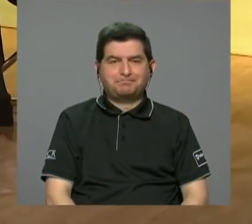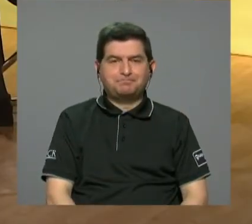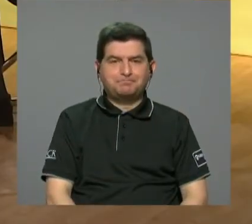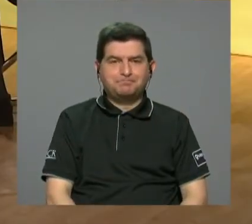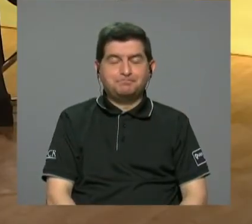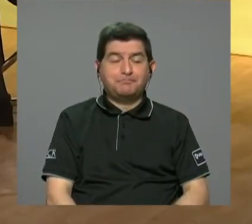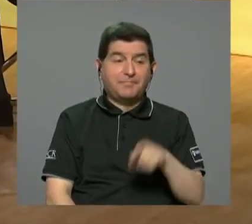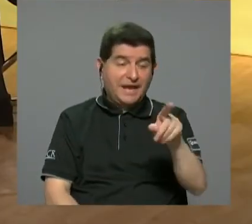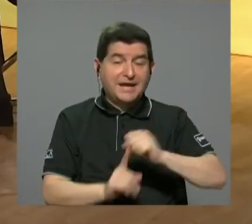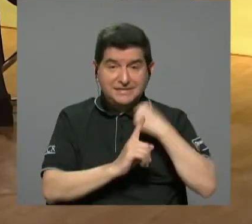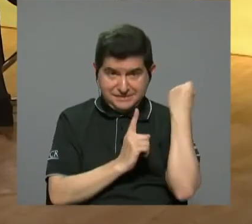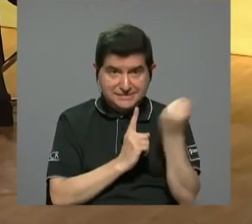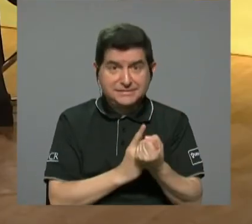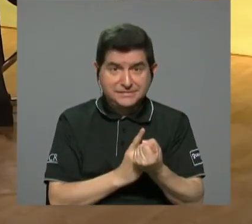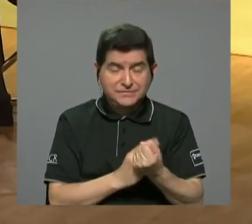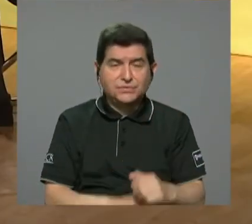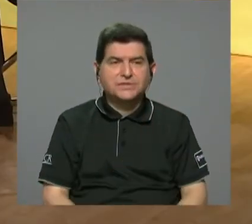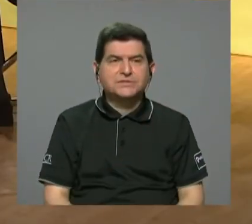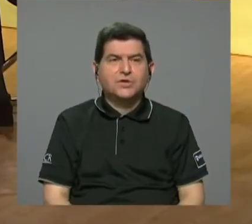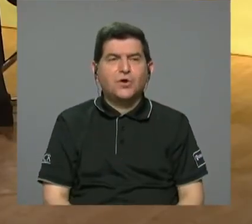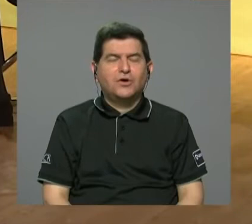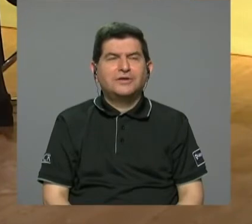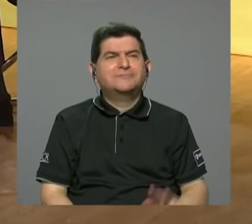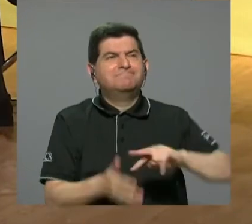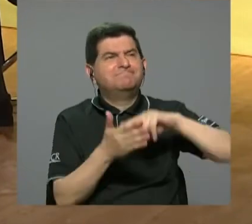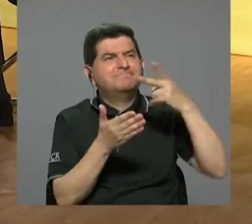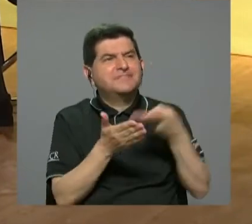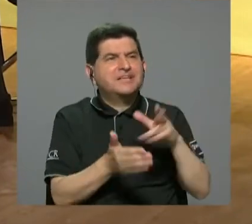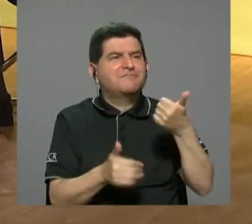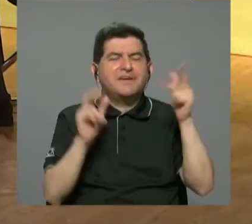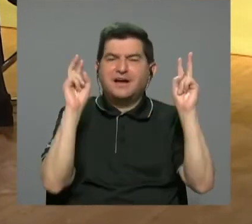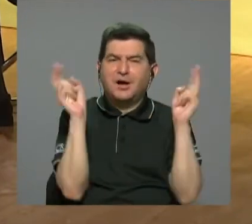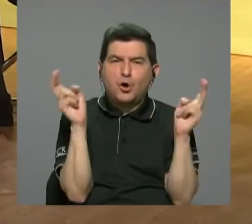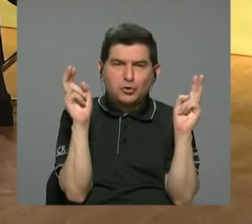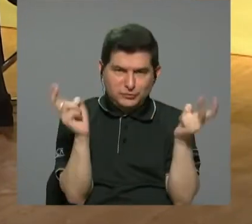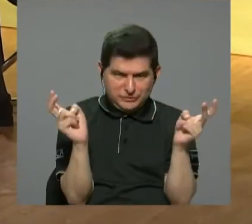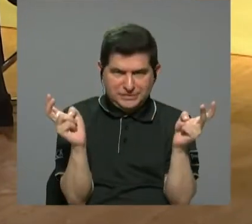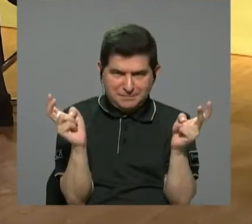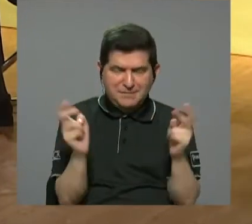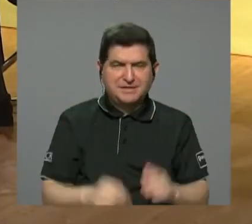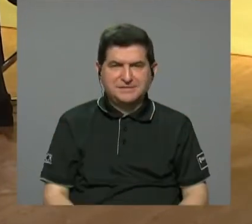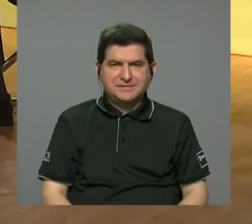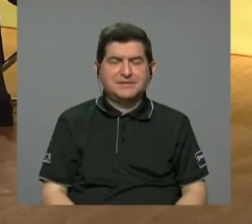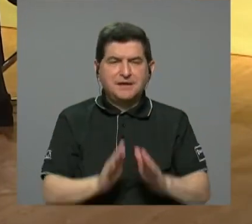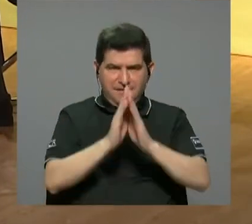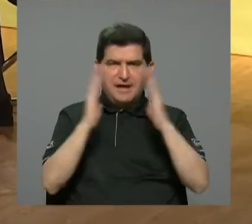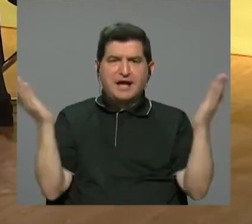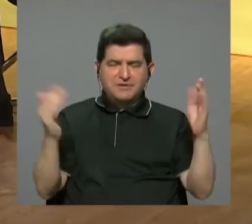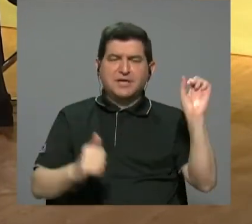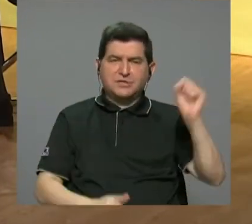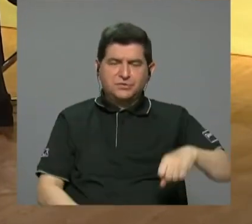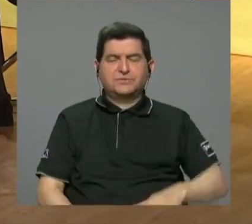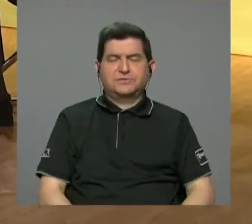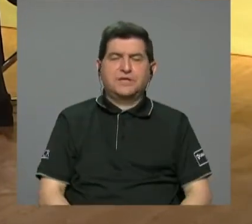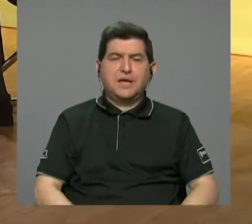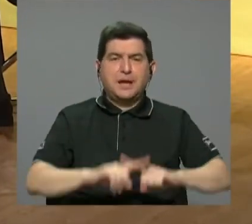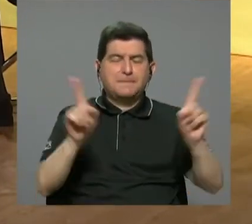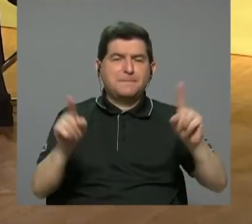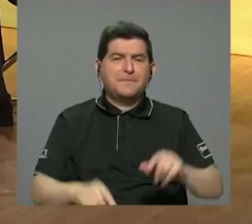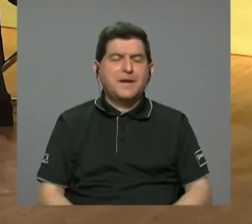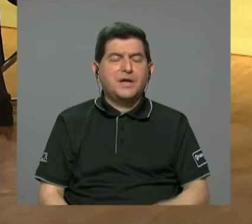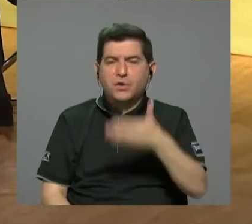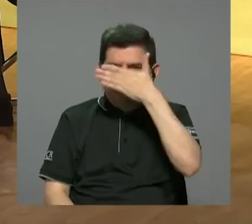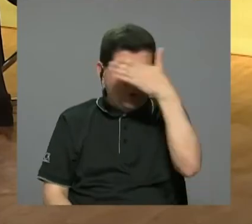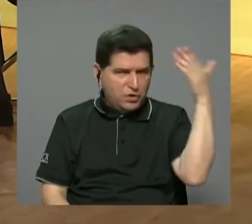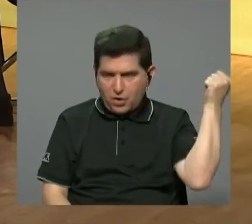eso nos implica otros temas que estaban abiertos y que no hay que perder